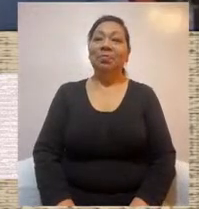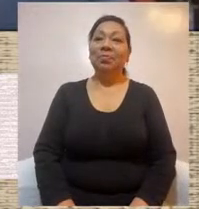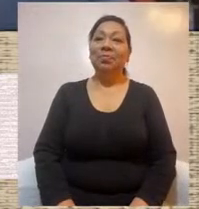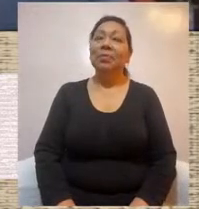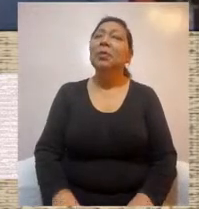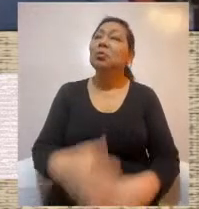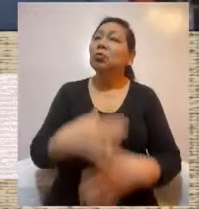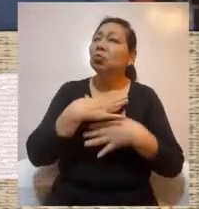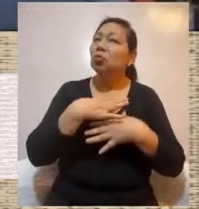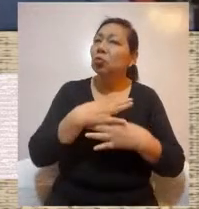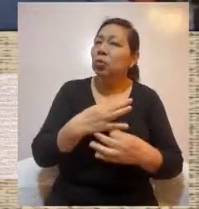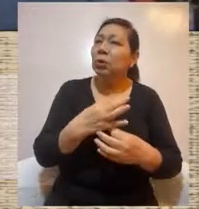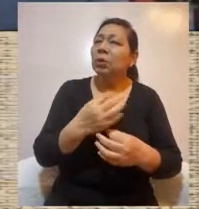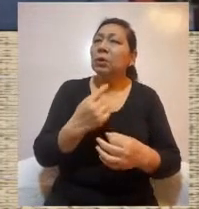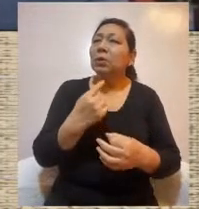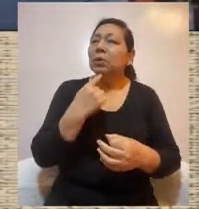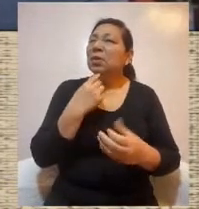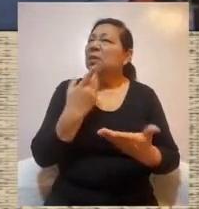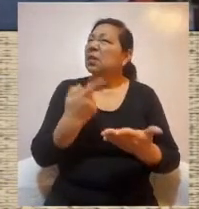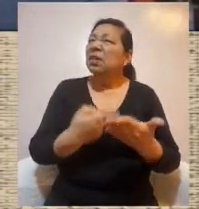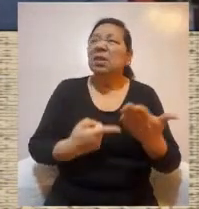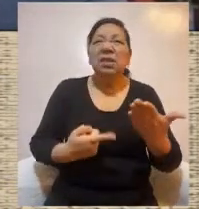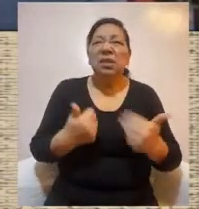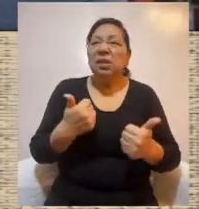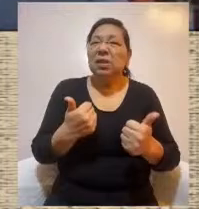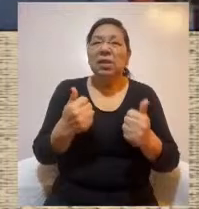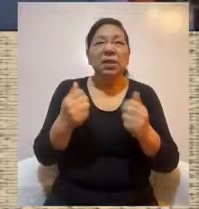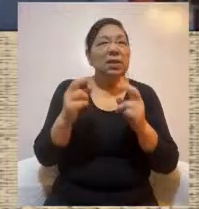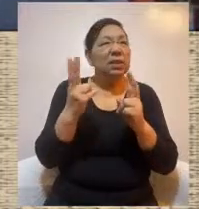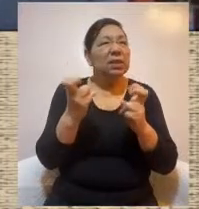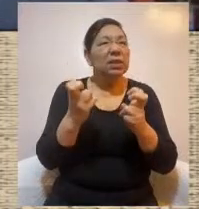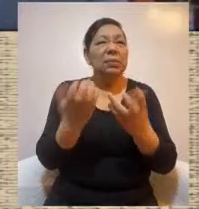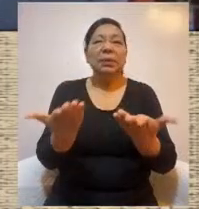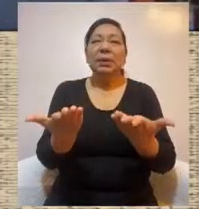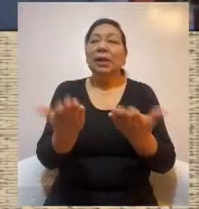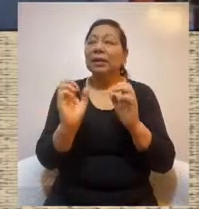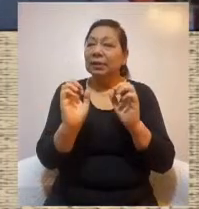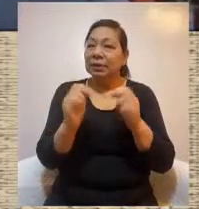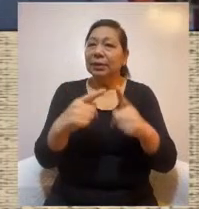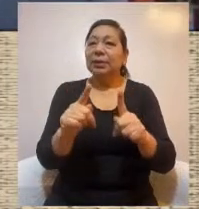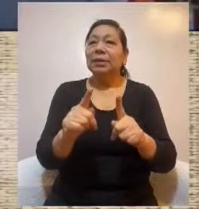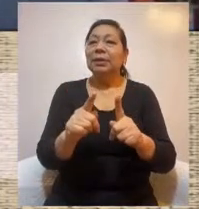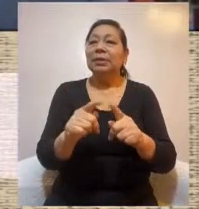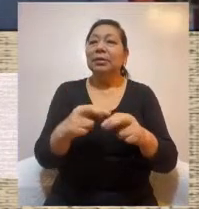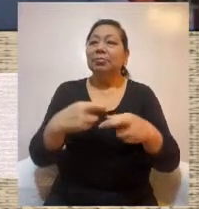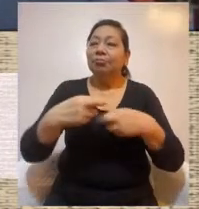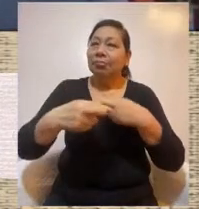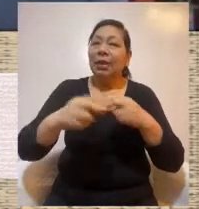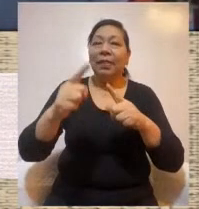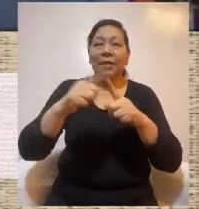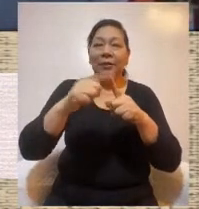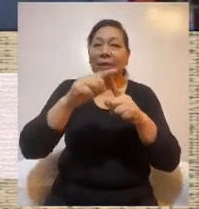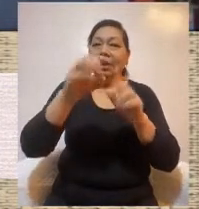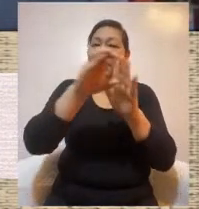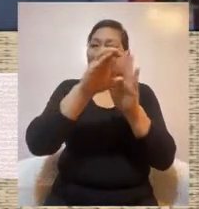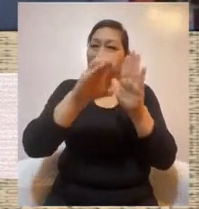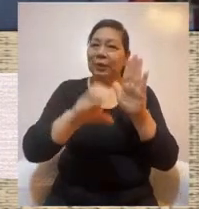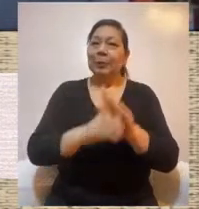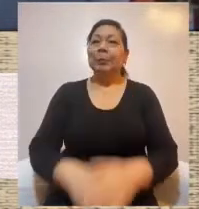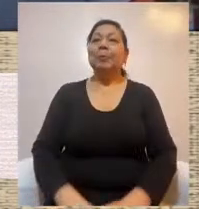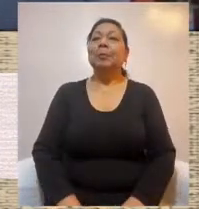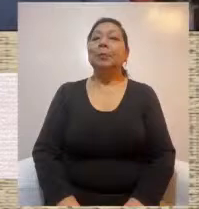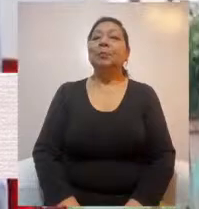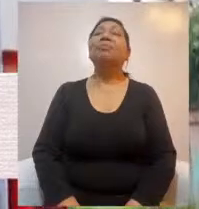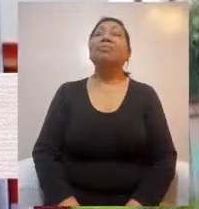Bien, me gustaría empezar preguntándote cuáles son los hechos del caso que permiten que se pronuncie el Tribunal